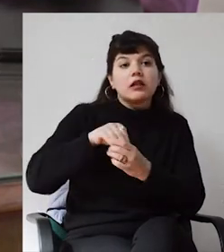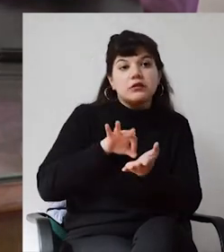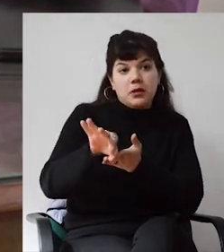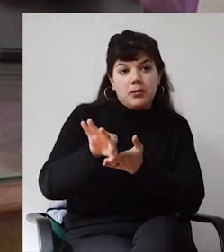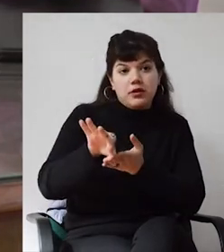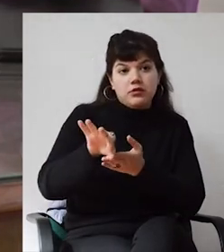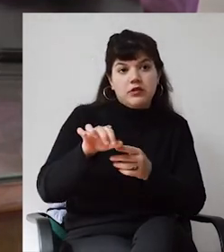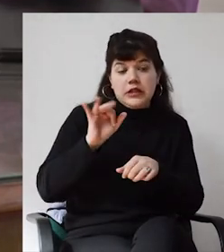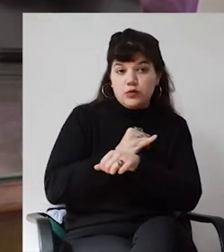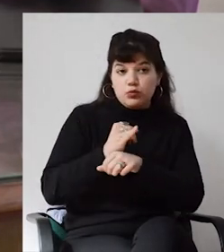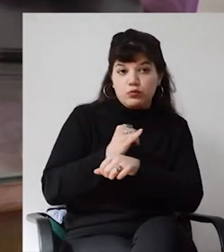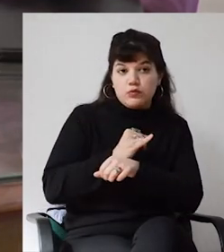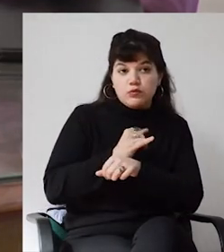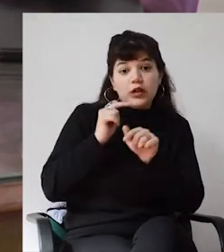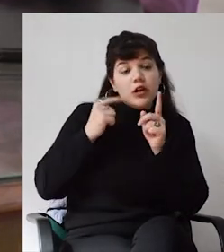subsistema académico.